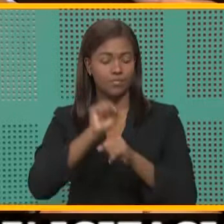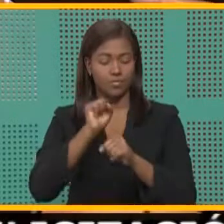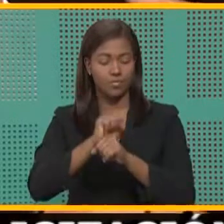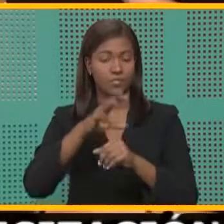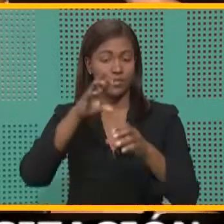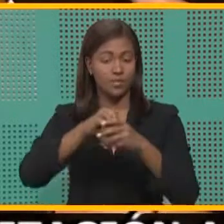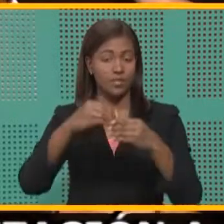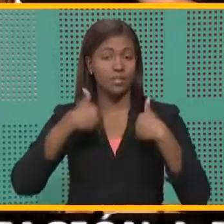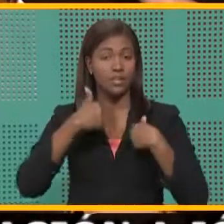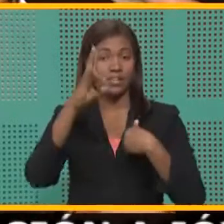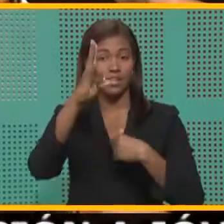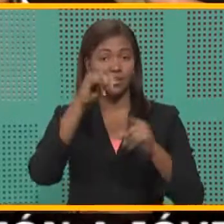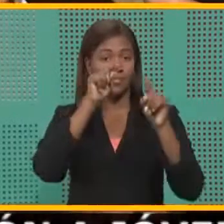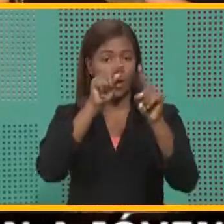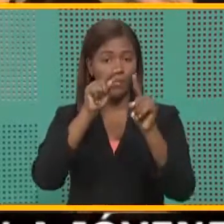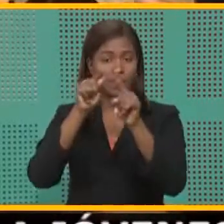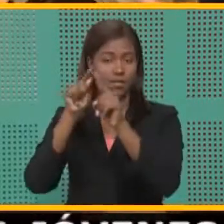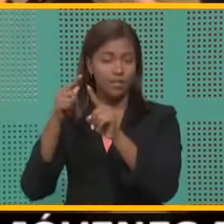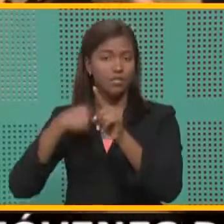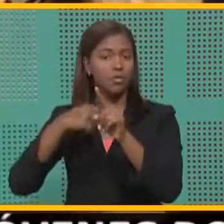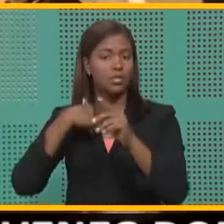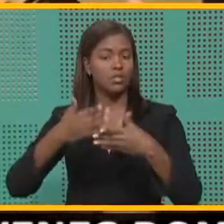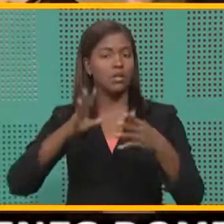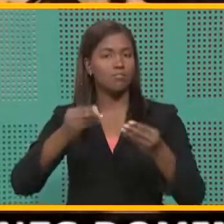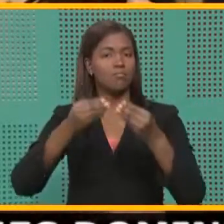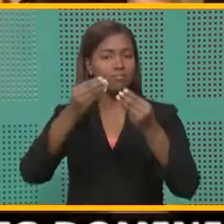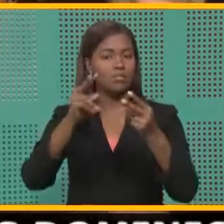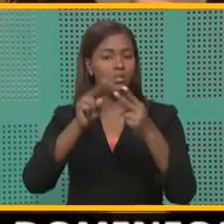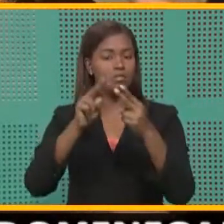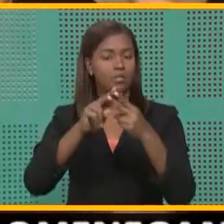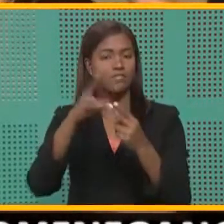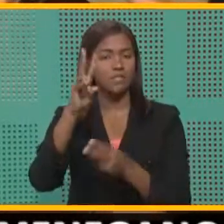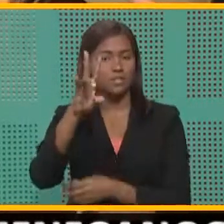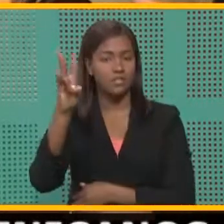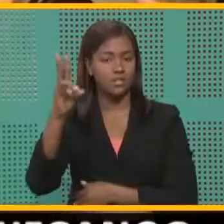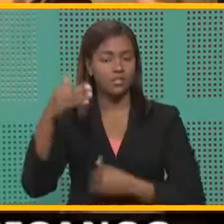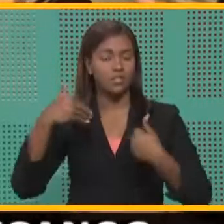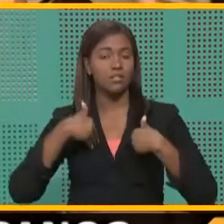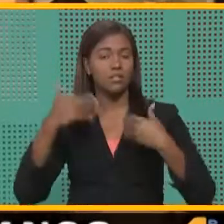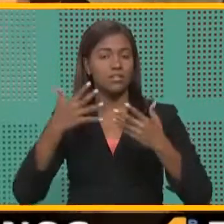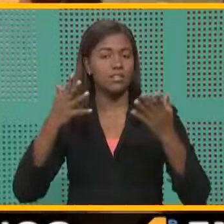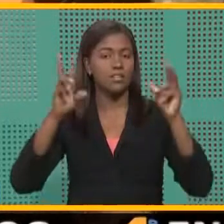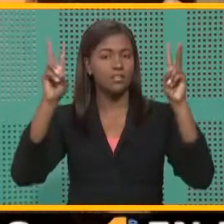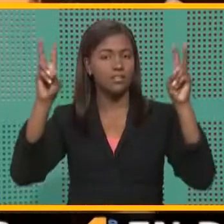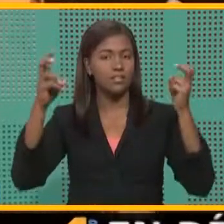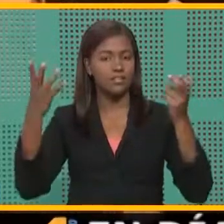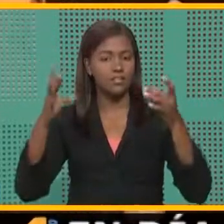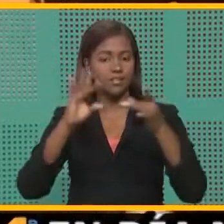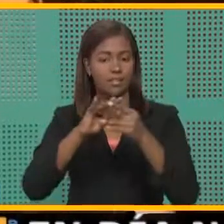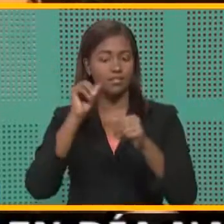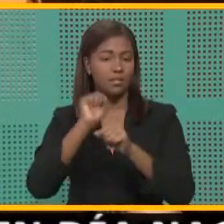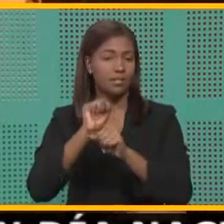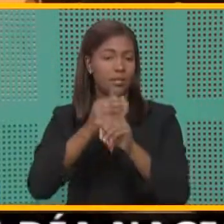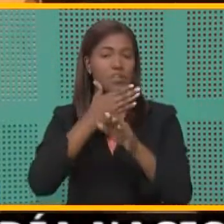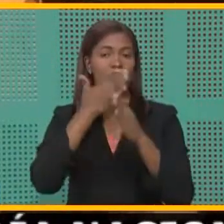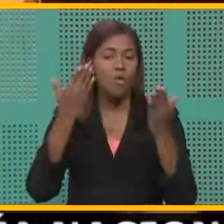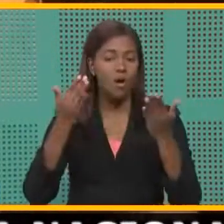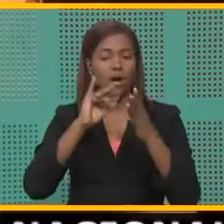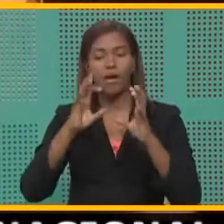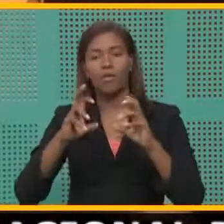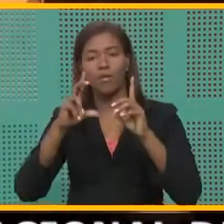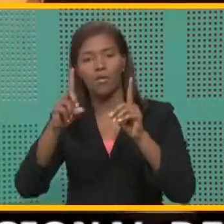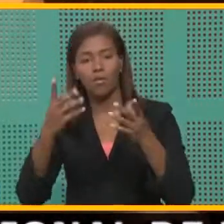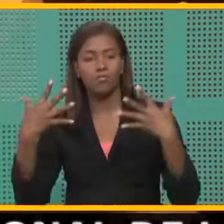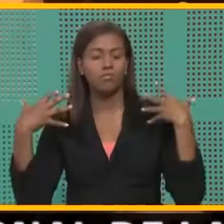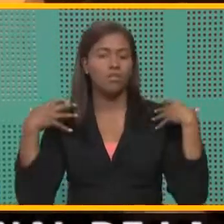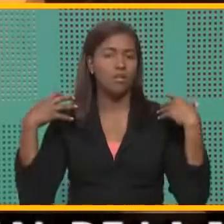en 7 ejes y nosotros de hecho lo dimos a conocer el 27. Está el tema de desempleo, el tema de educación, el tema